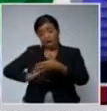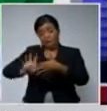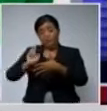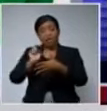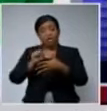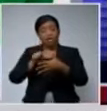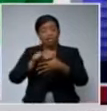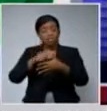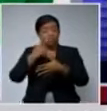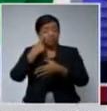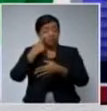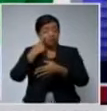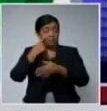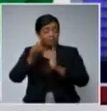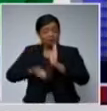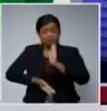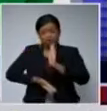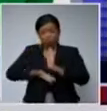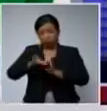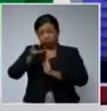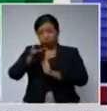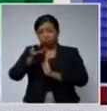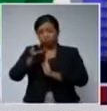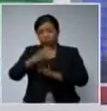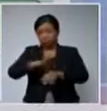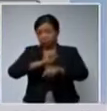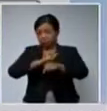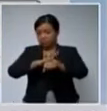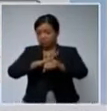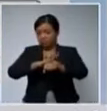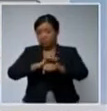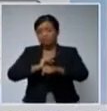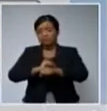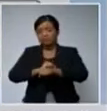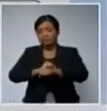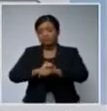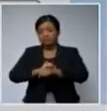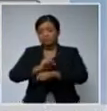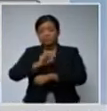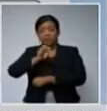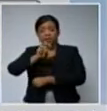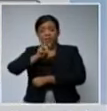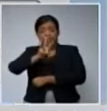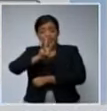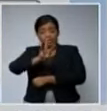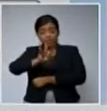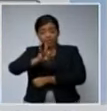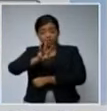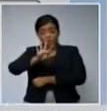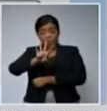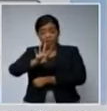como epicentro de la pandemia, de los 343,